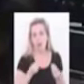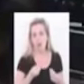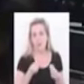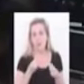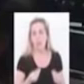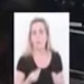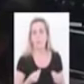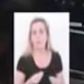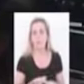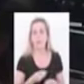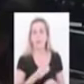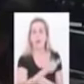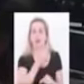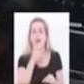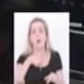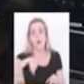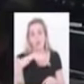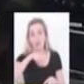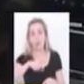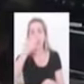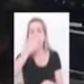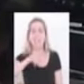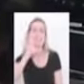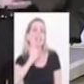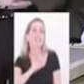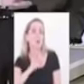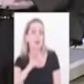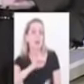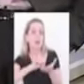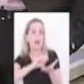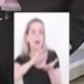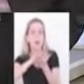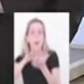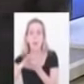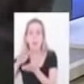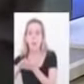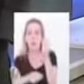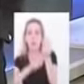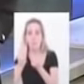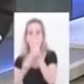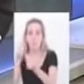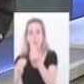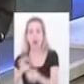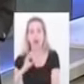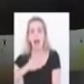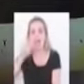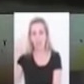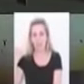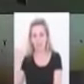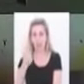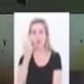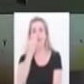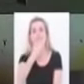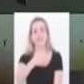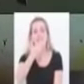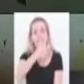que más tomó u organismo que tomaron esta cantidad de gente en diciembre nada más seguimos repasando números y esto lo